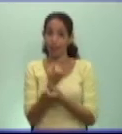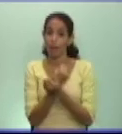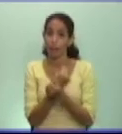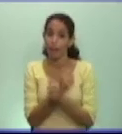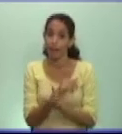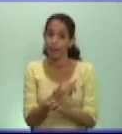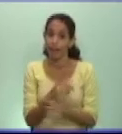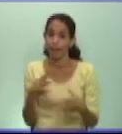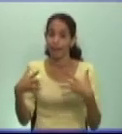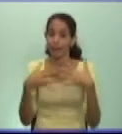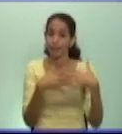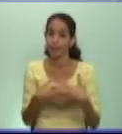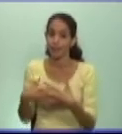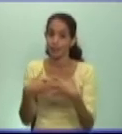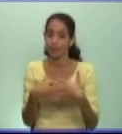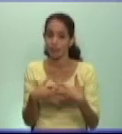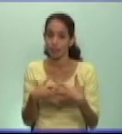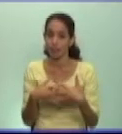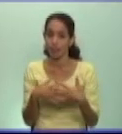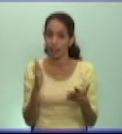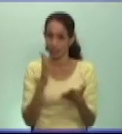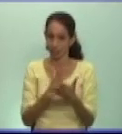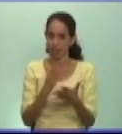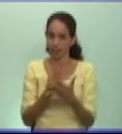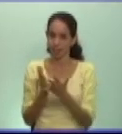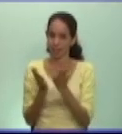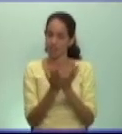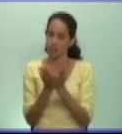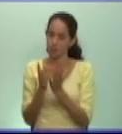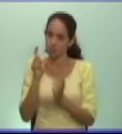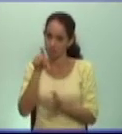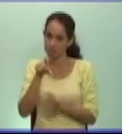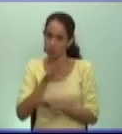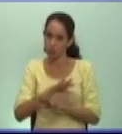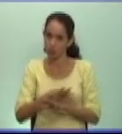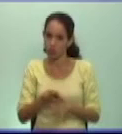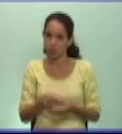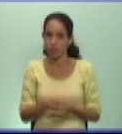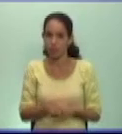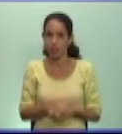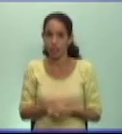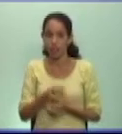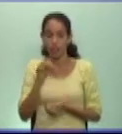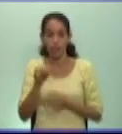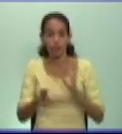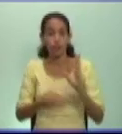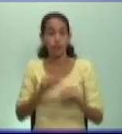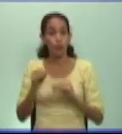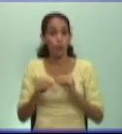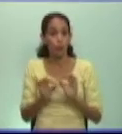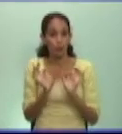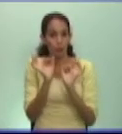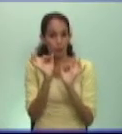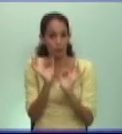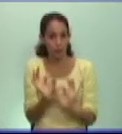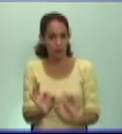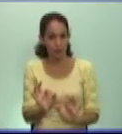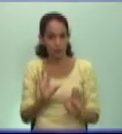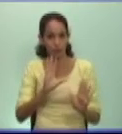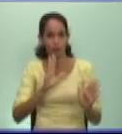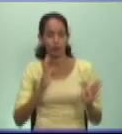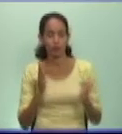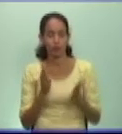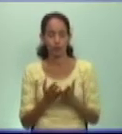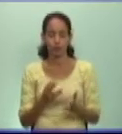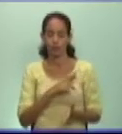última, mírenlo ahí. Quiere decir que cuando estoy hablando de toda esta realidad, miren cuántos contenidos tenemos